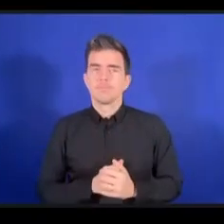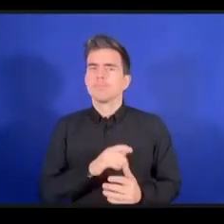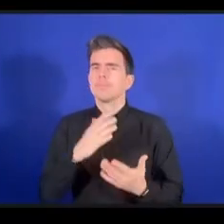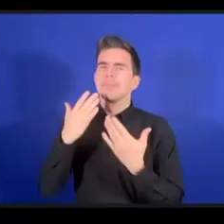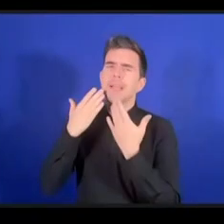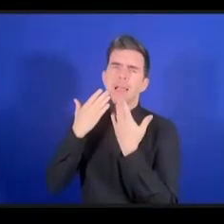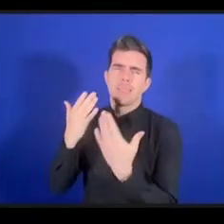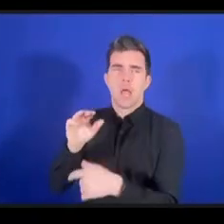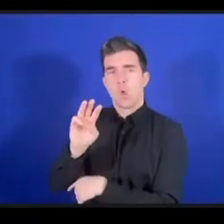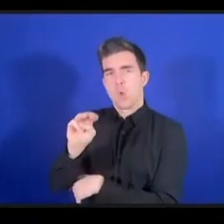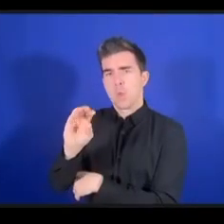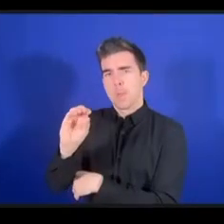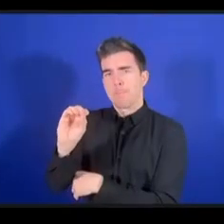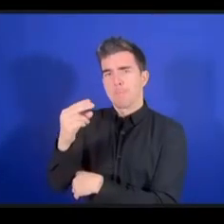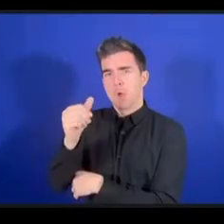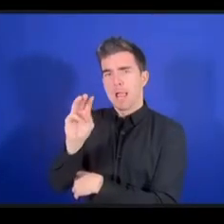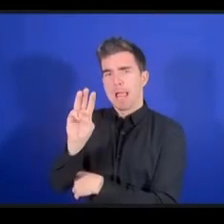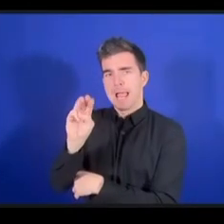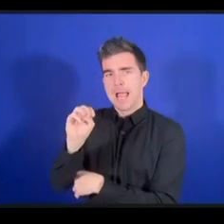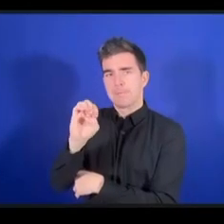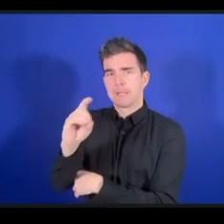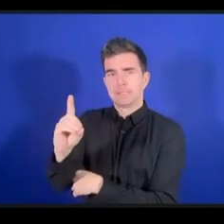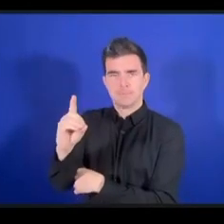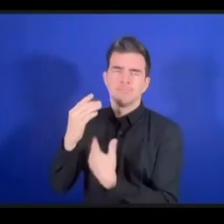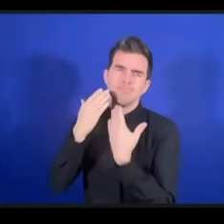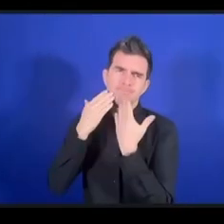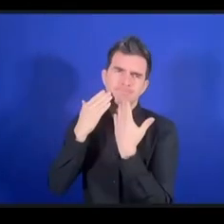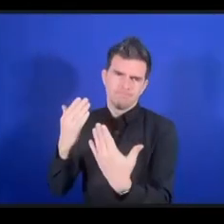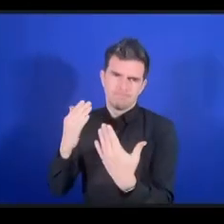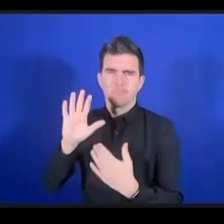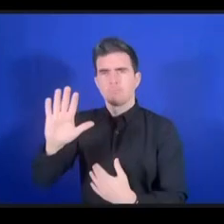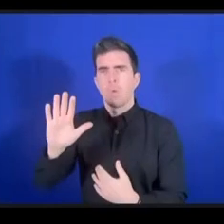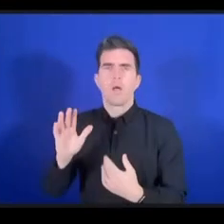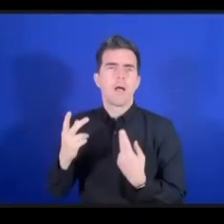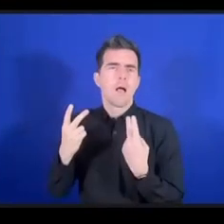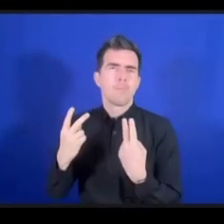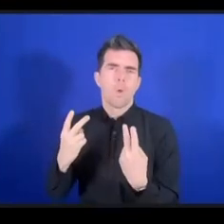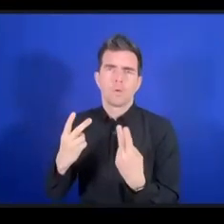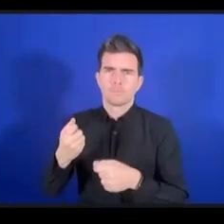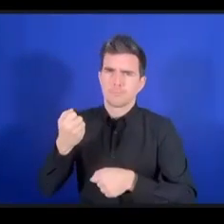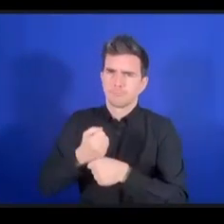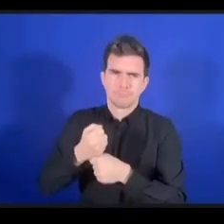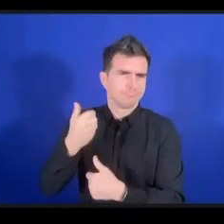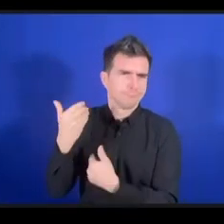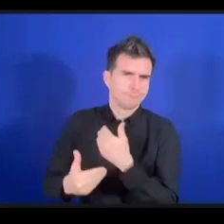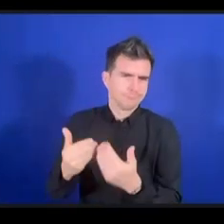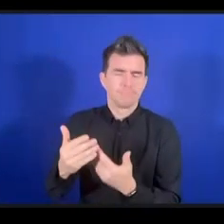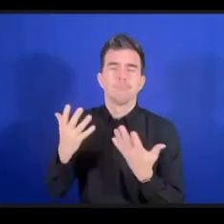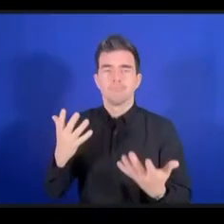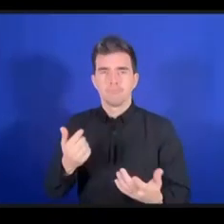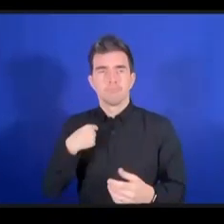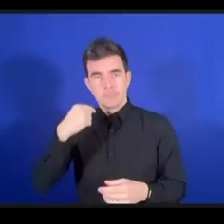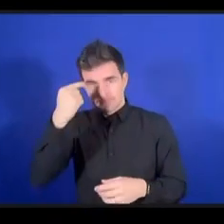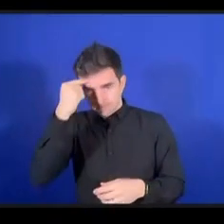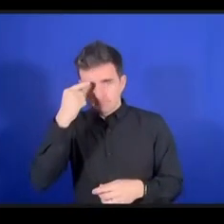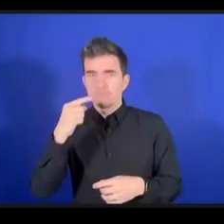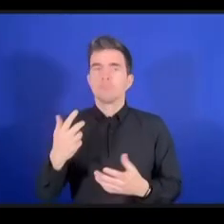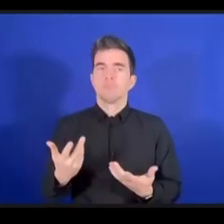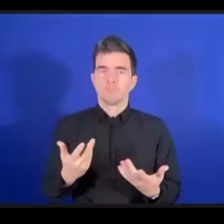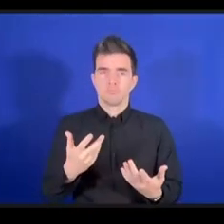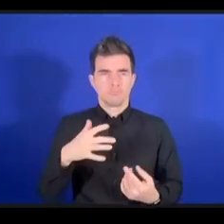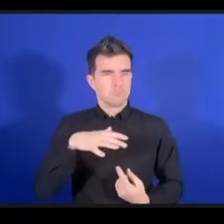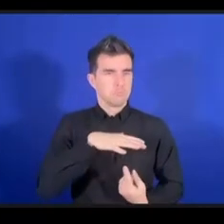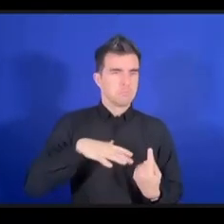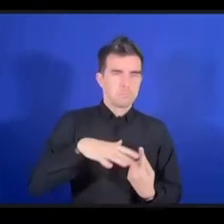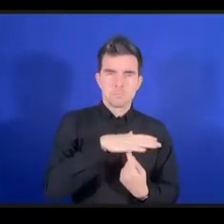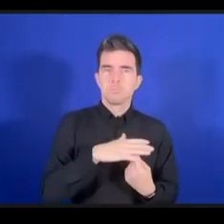igf es gracias a esta coalición que hemos de verdad aumentado la participación de